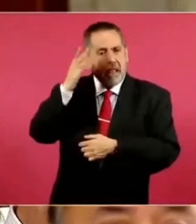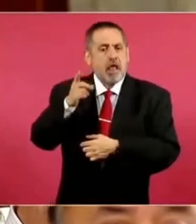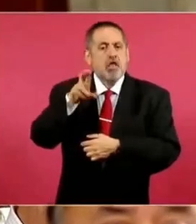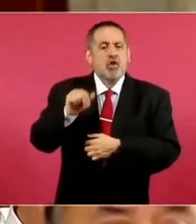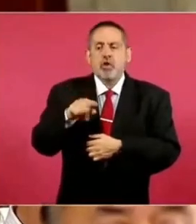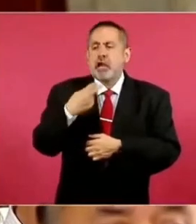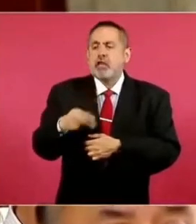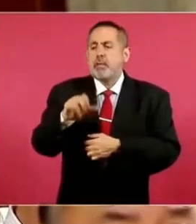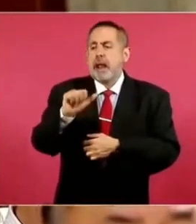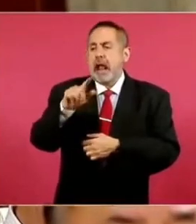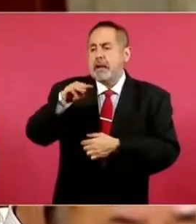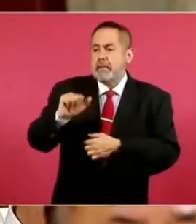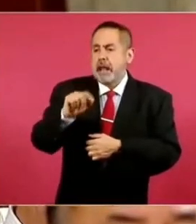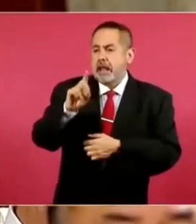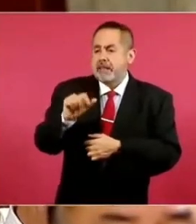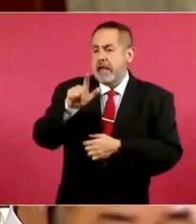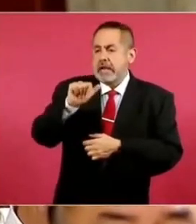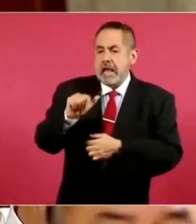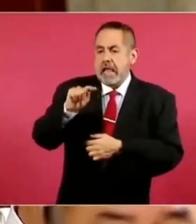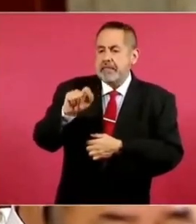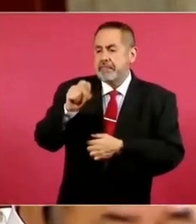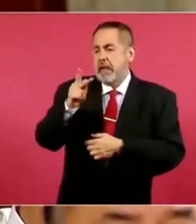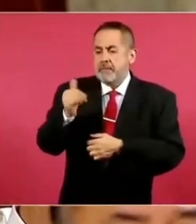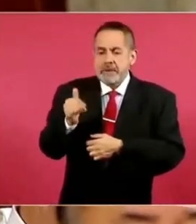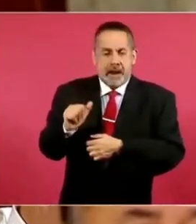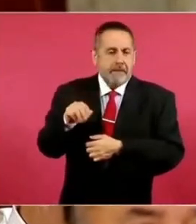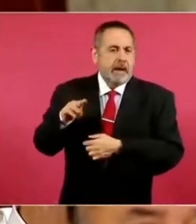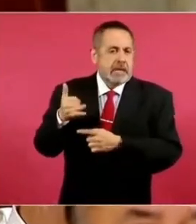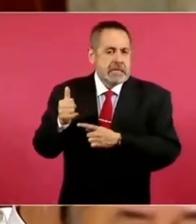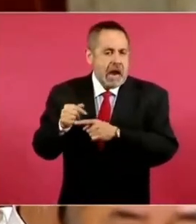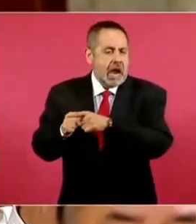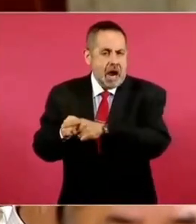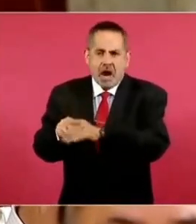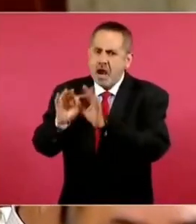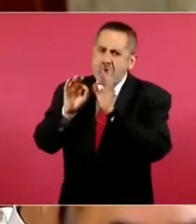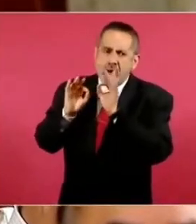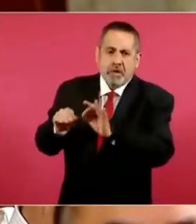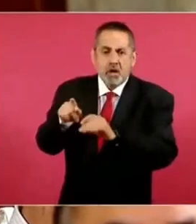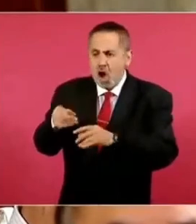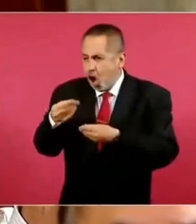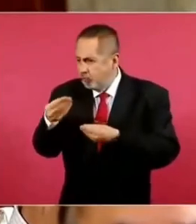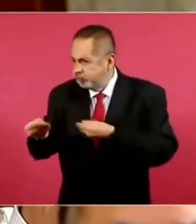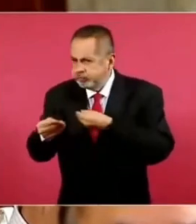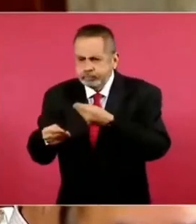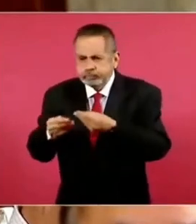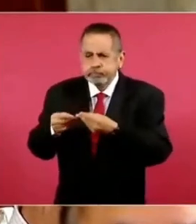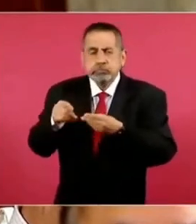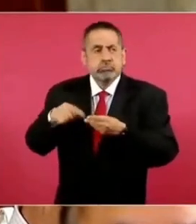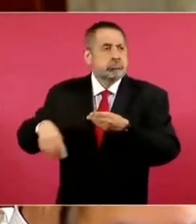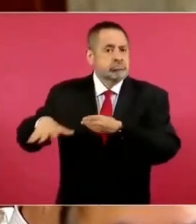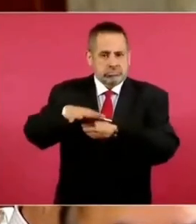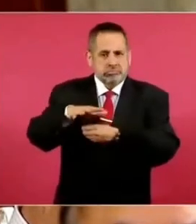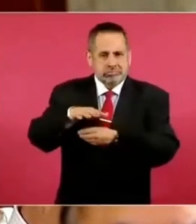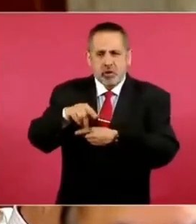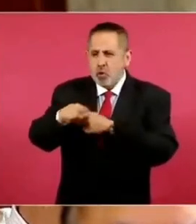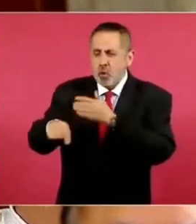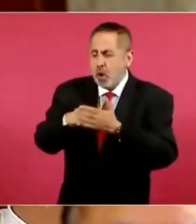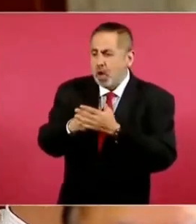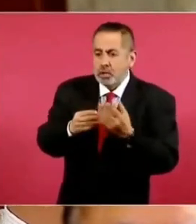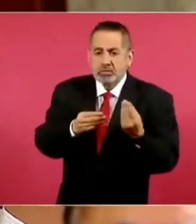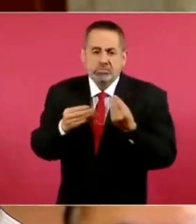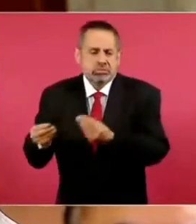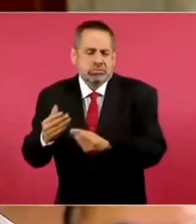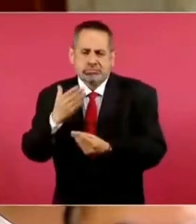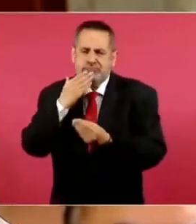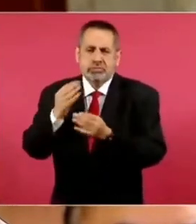alma Diana Tapia Maya que acaba de enriquecer al acero faunístico del mundo con un valioso